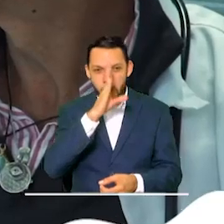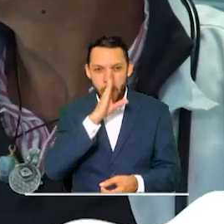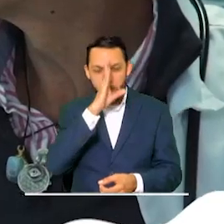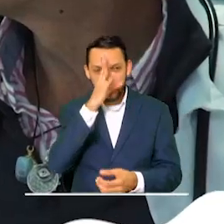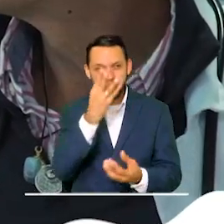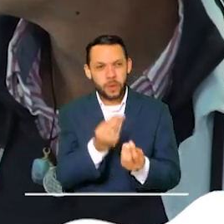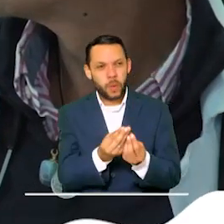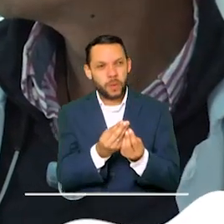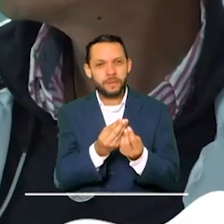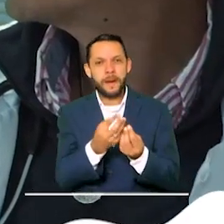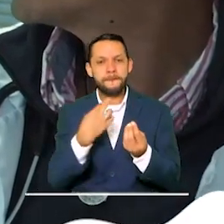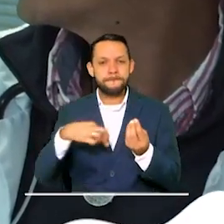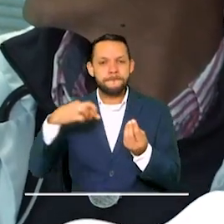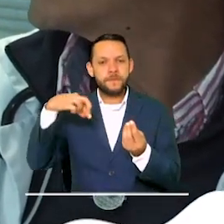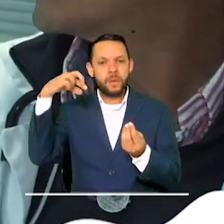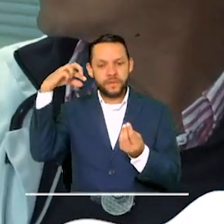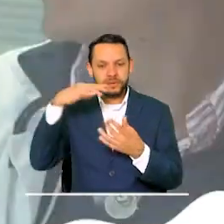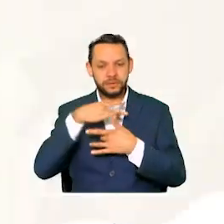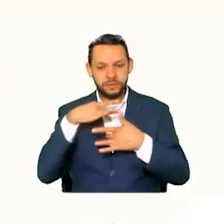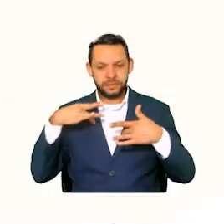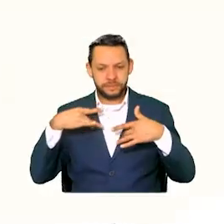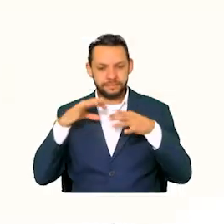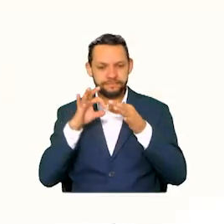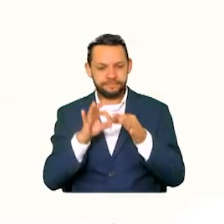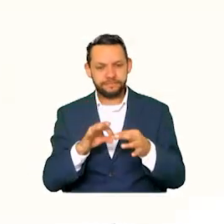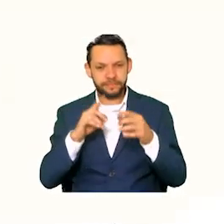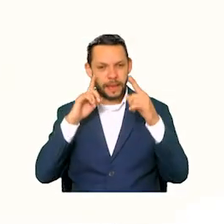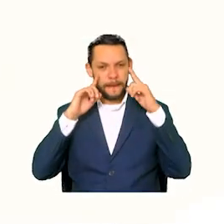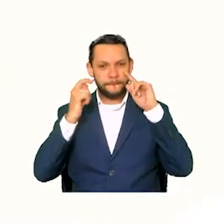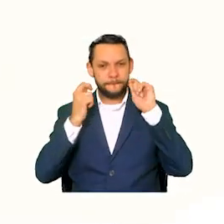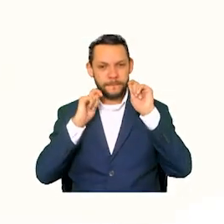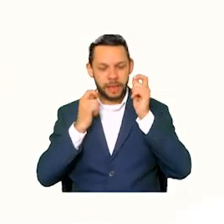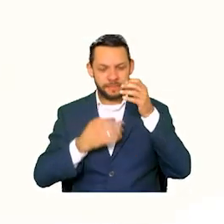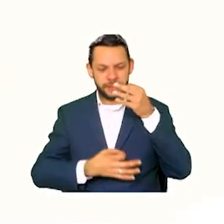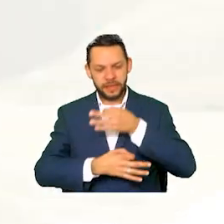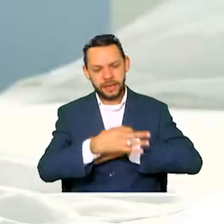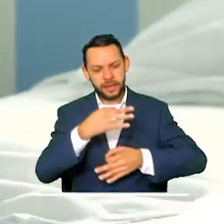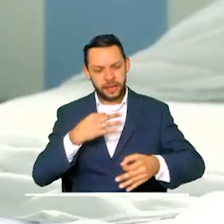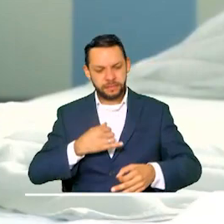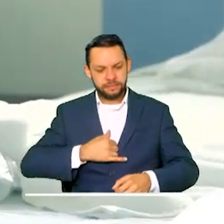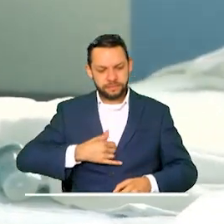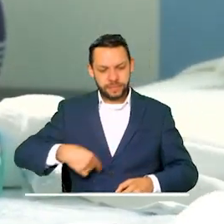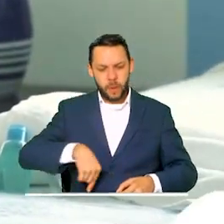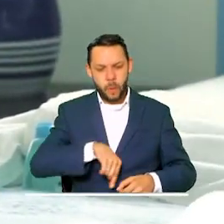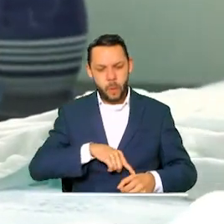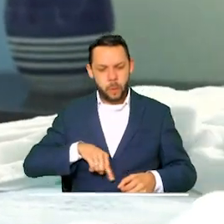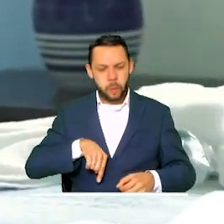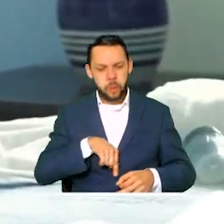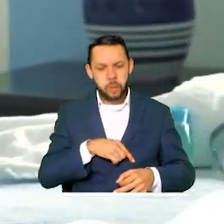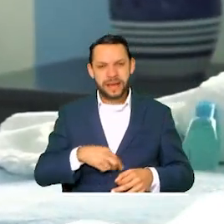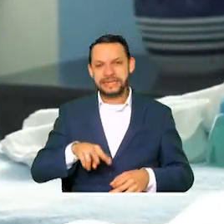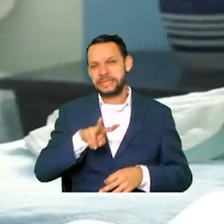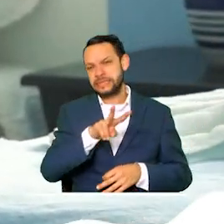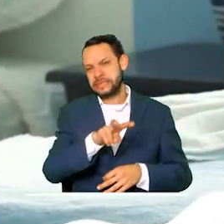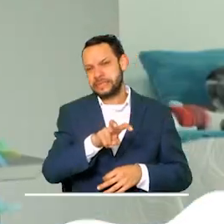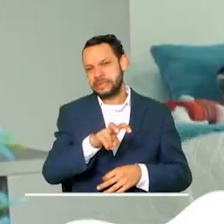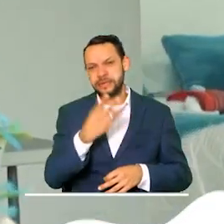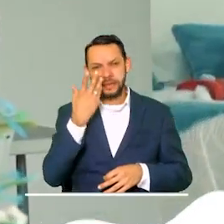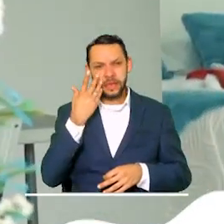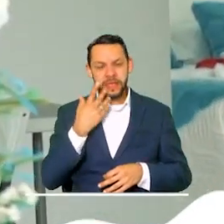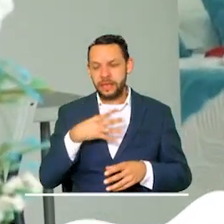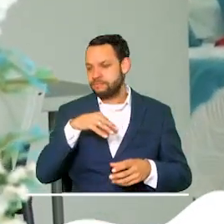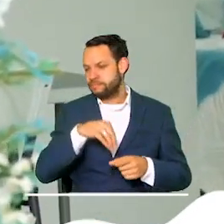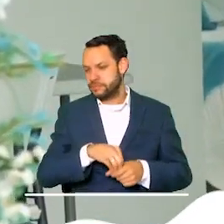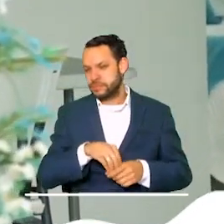de profesionales del Parque de la Salud diseñaron Cambio Metabólico, un programa de 7 días con todo incluido